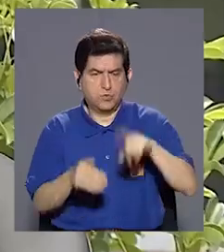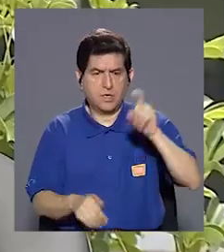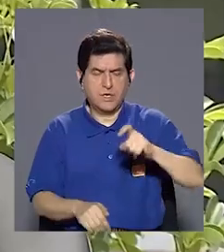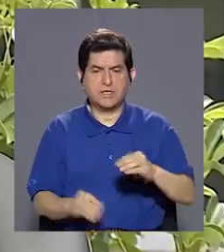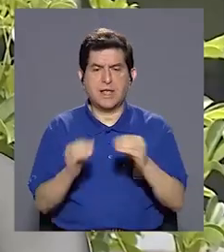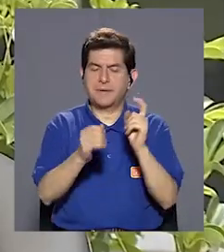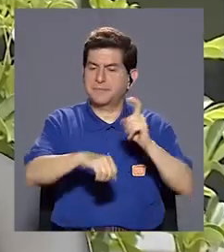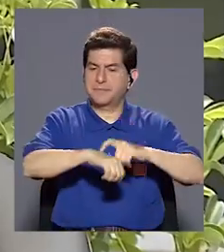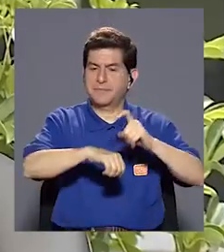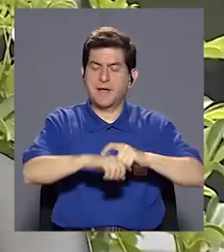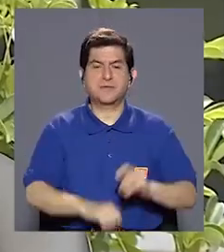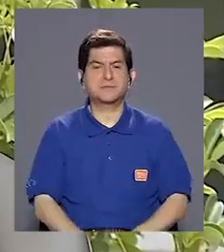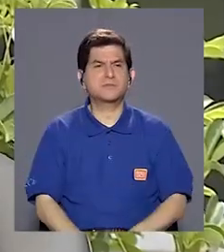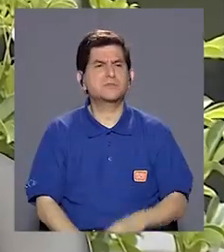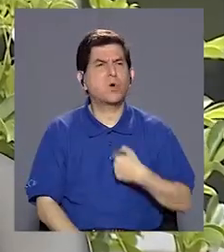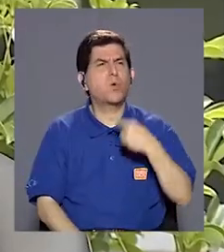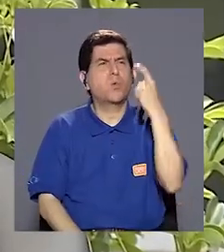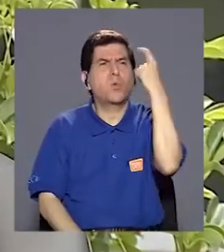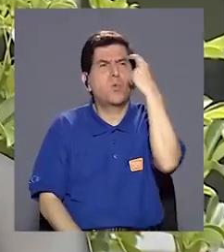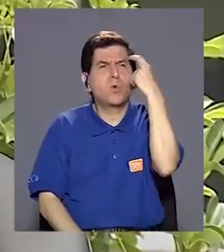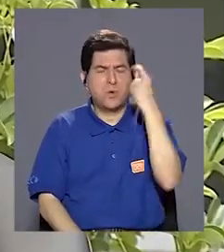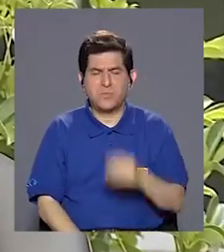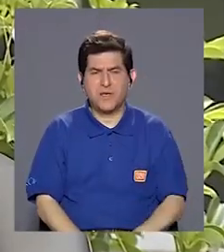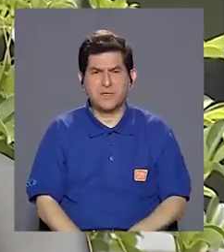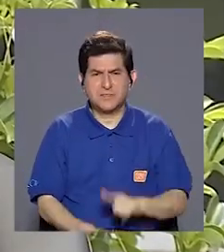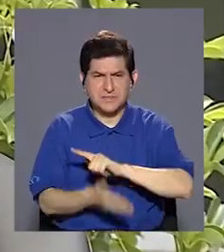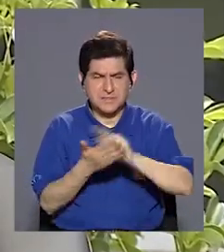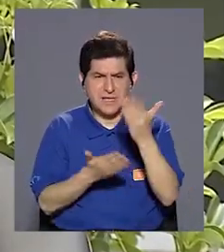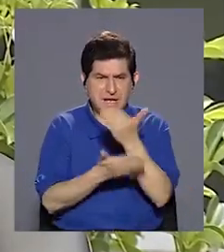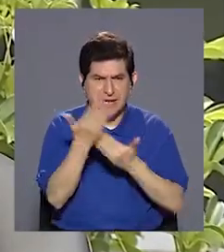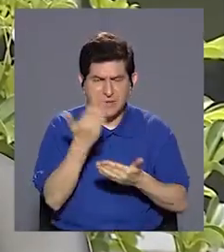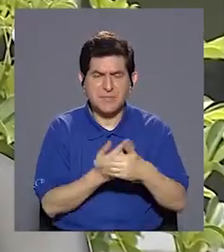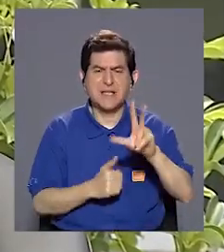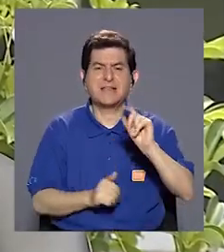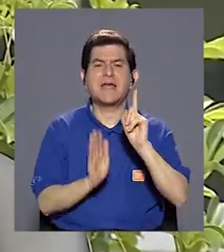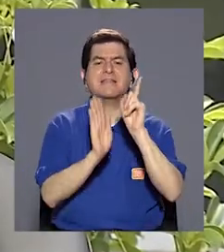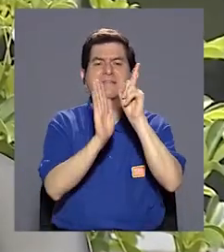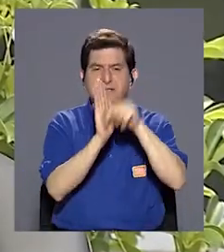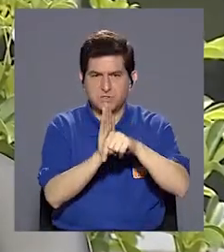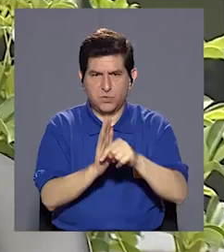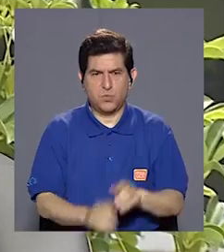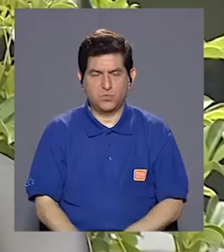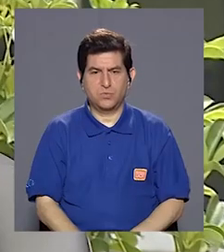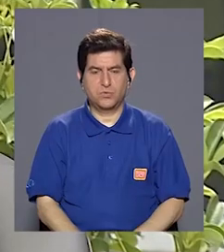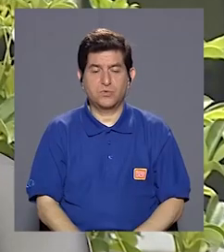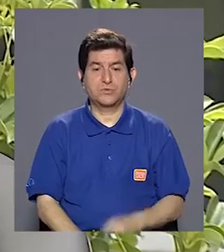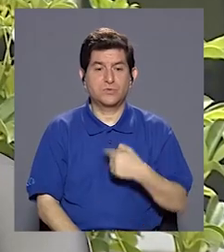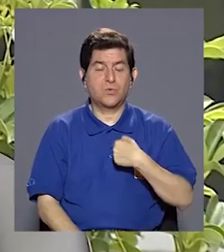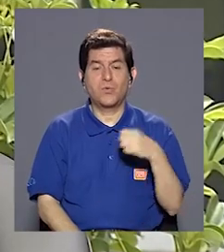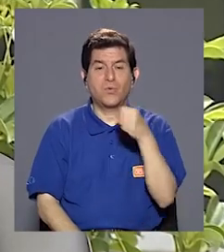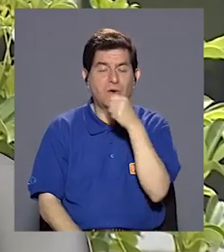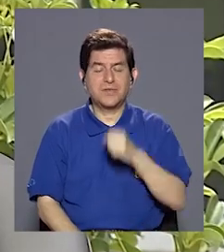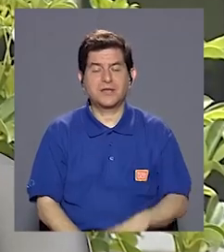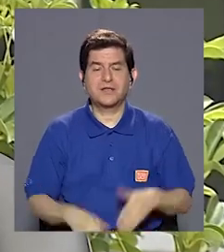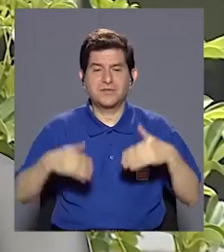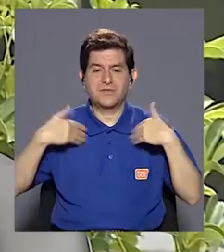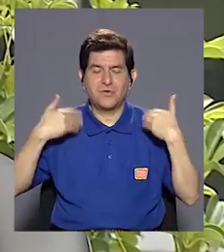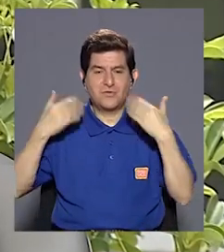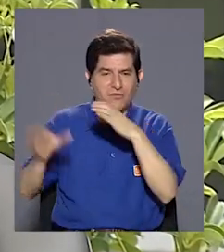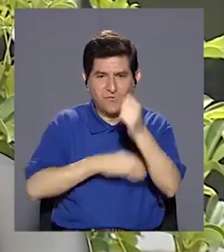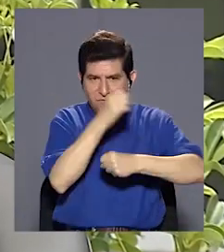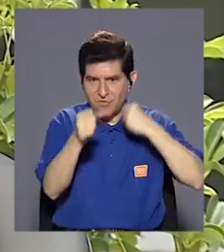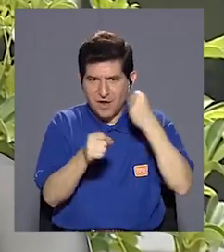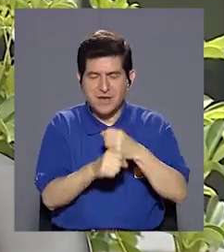tiene que extenderse un poco más de tiempo. En realidad lo que uno piensa es que el lavado de manos no debe tomar más de 30 segundos, ¿verdad? Uno uh-huh. dice que cantando la canción de Feliz Cumpleaños es el tiempo